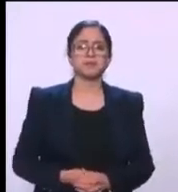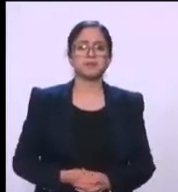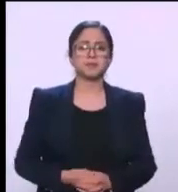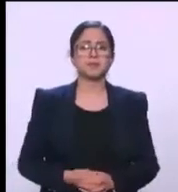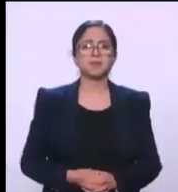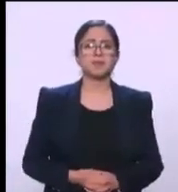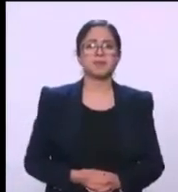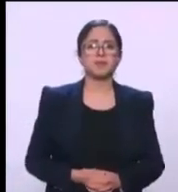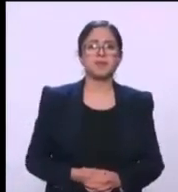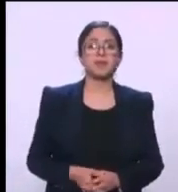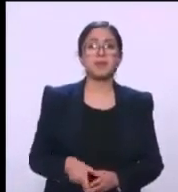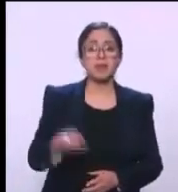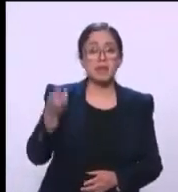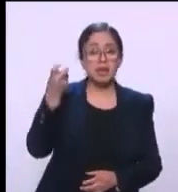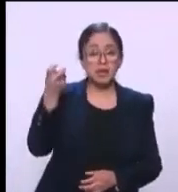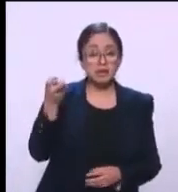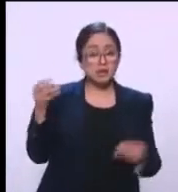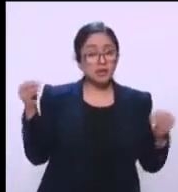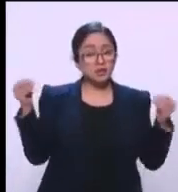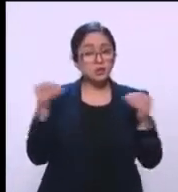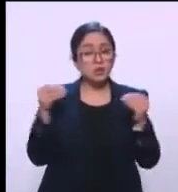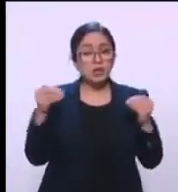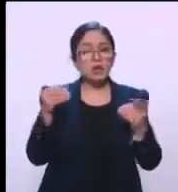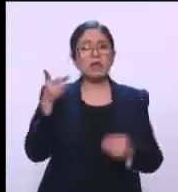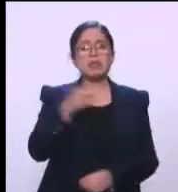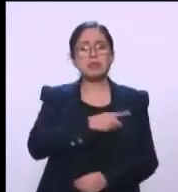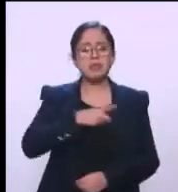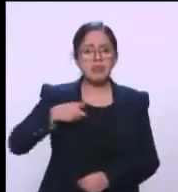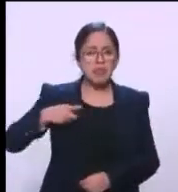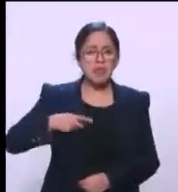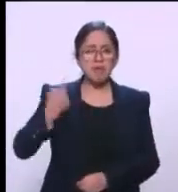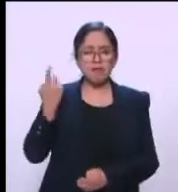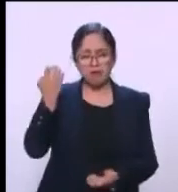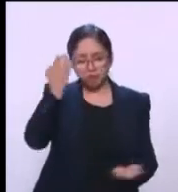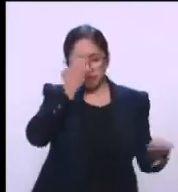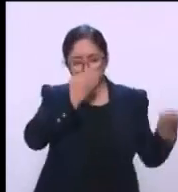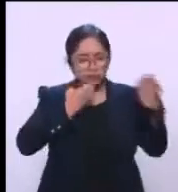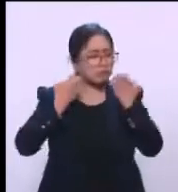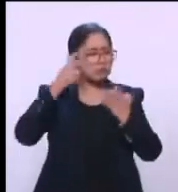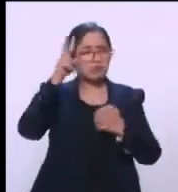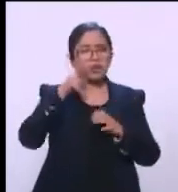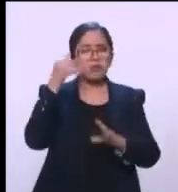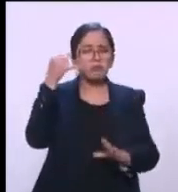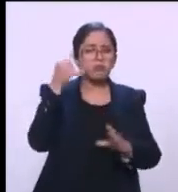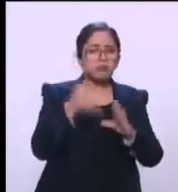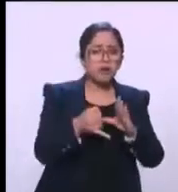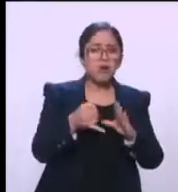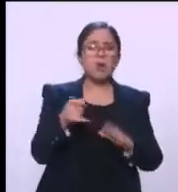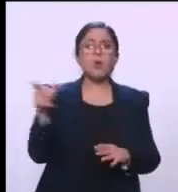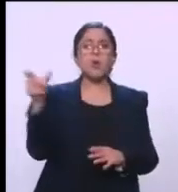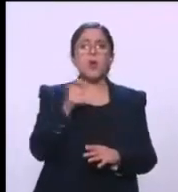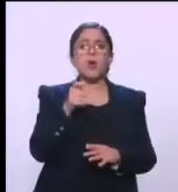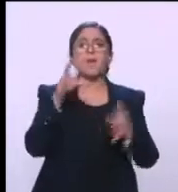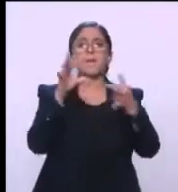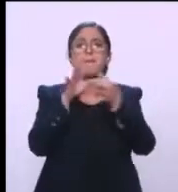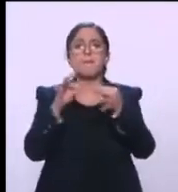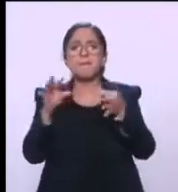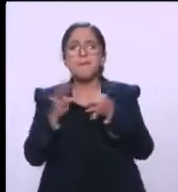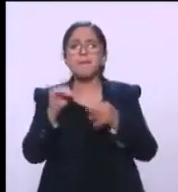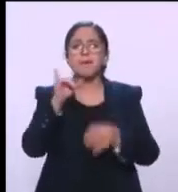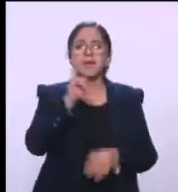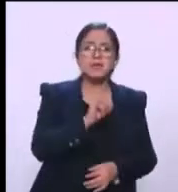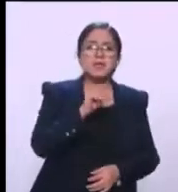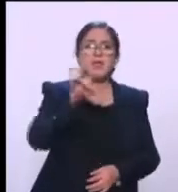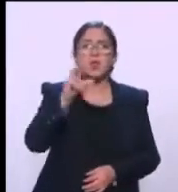y un problema que requiere un análisis de verdad profundo, ¿no? Porque hemos caído a partir de la posverdad, de la era de la